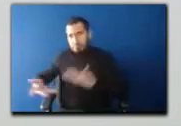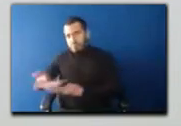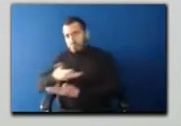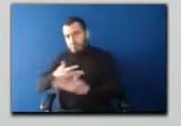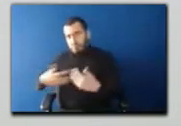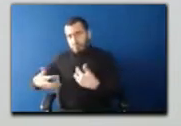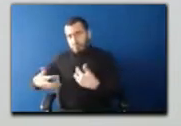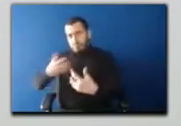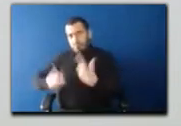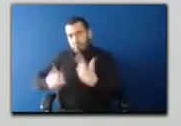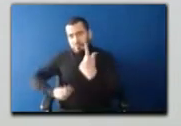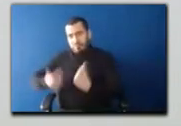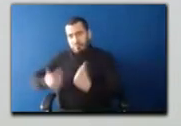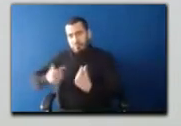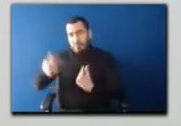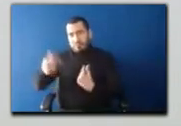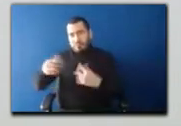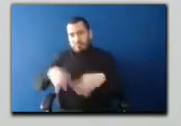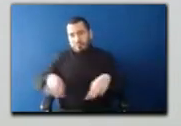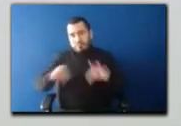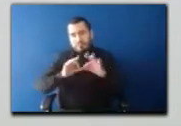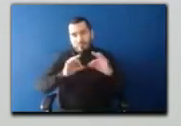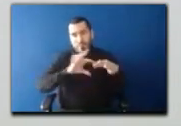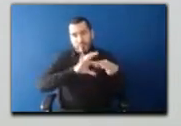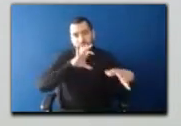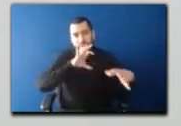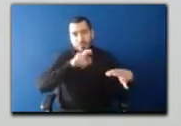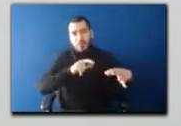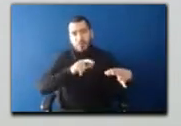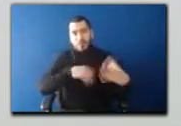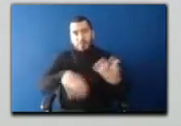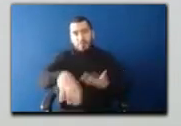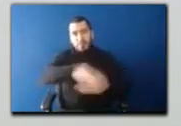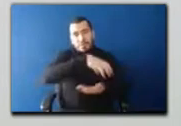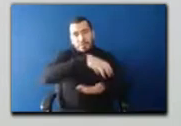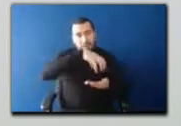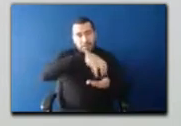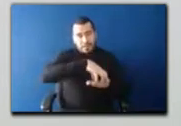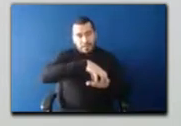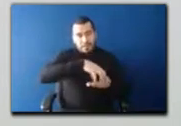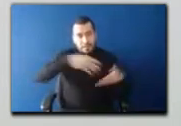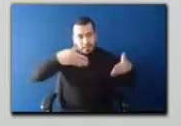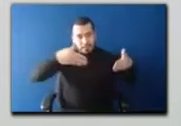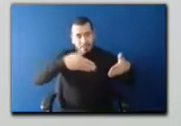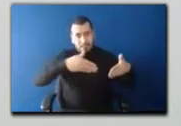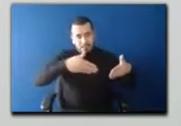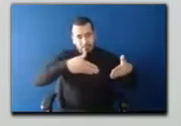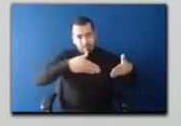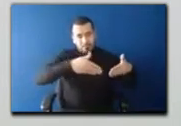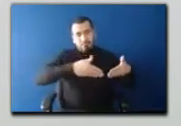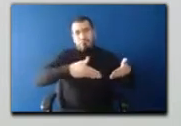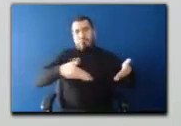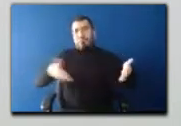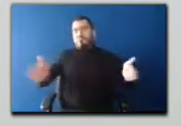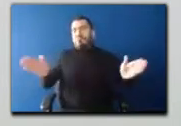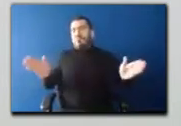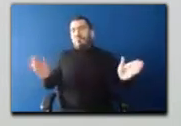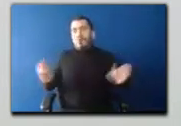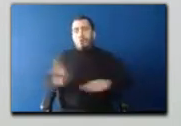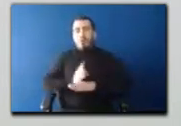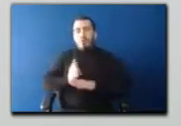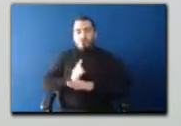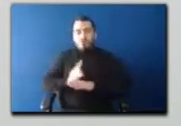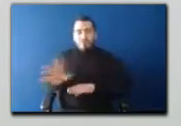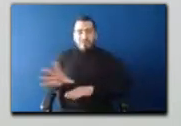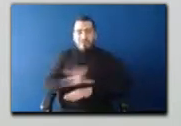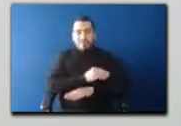elemento totalmente disruptor. Descentralizar esa información y dejarla para uso común. Open Banking es claramente un